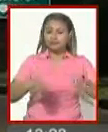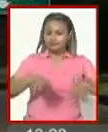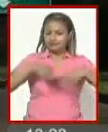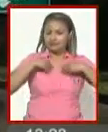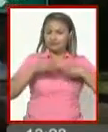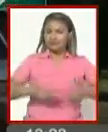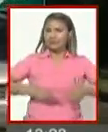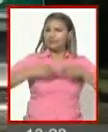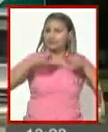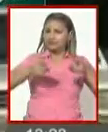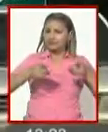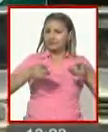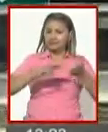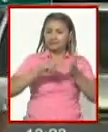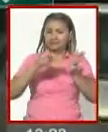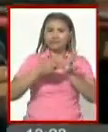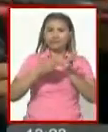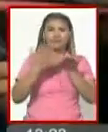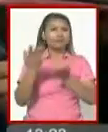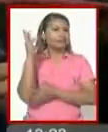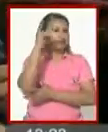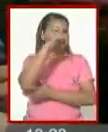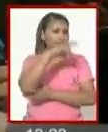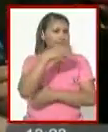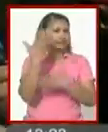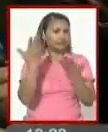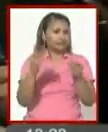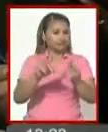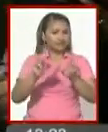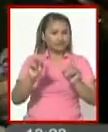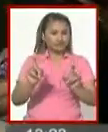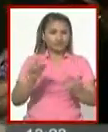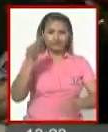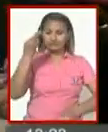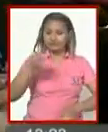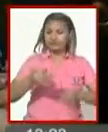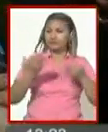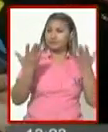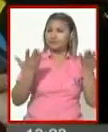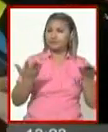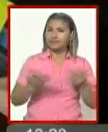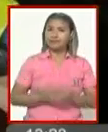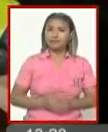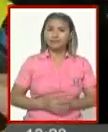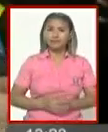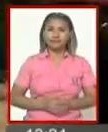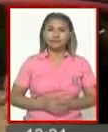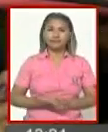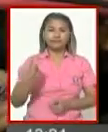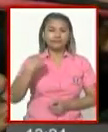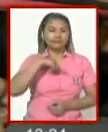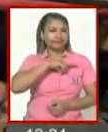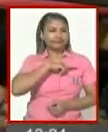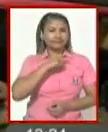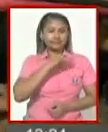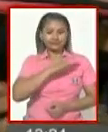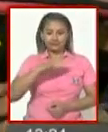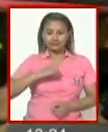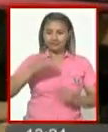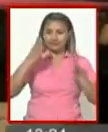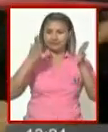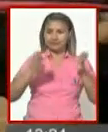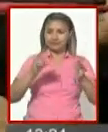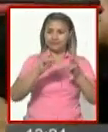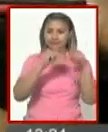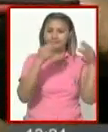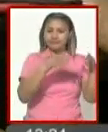demanda. ¿Esto da indicios de que habrían irregularidades? Bueno, si se dan esas situaciones, nosotros como concejales, a lo menos